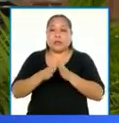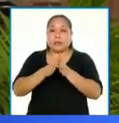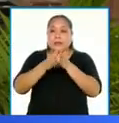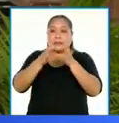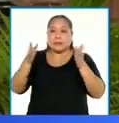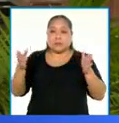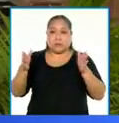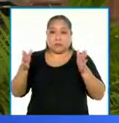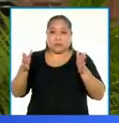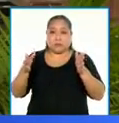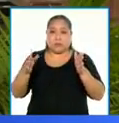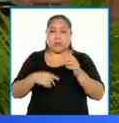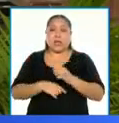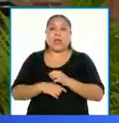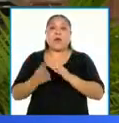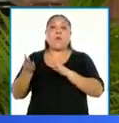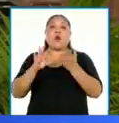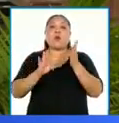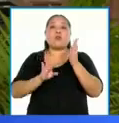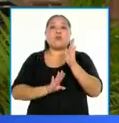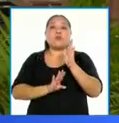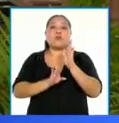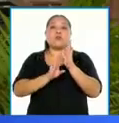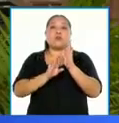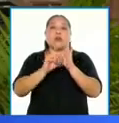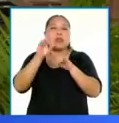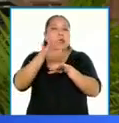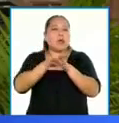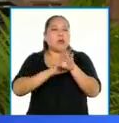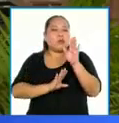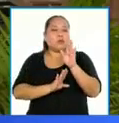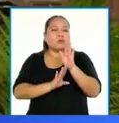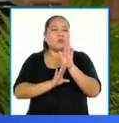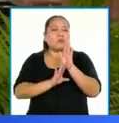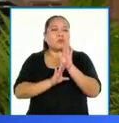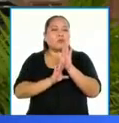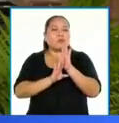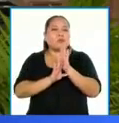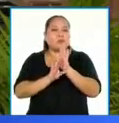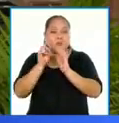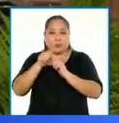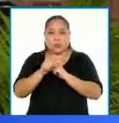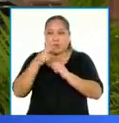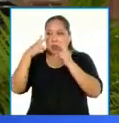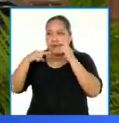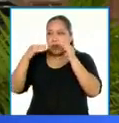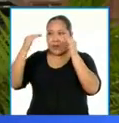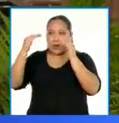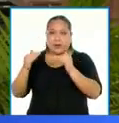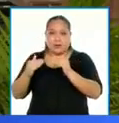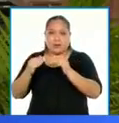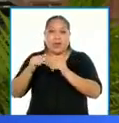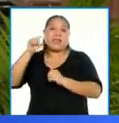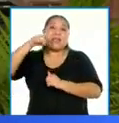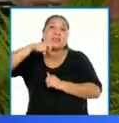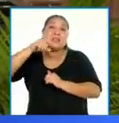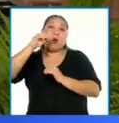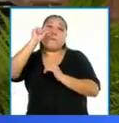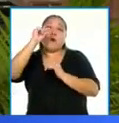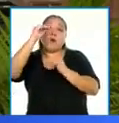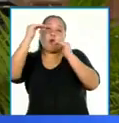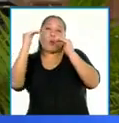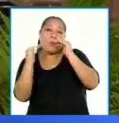espaciamiento en la cantidad de fallecidos, su efecto concreto es que se reduce la demanda de oxígeno. Por lo tanto,